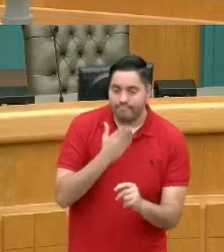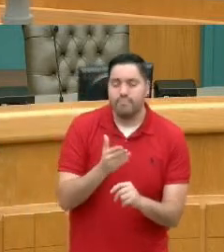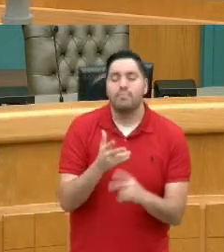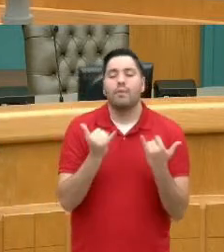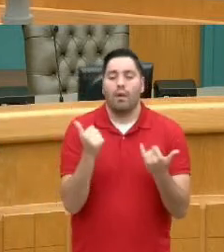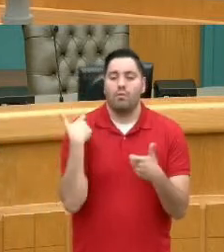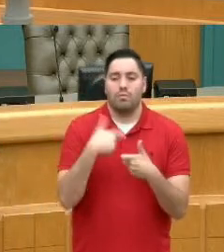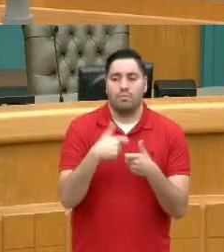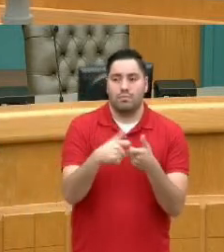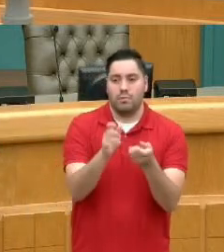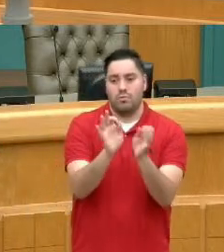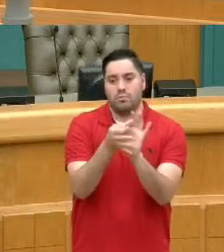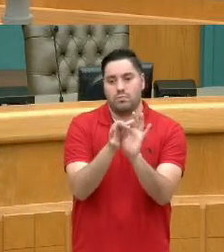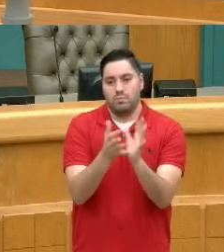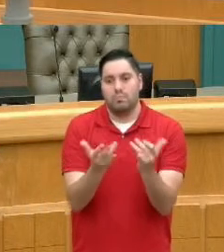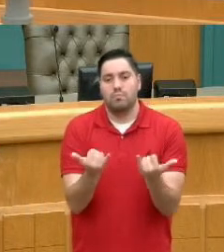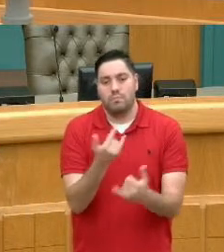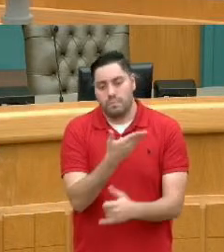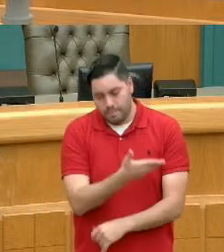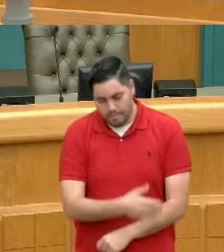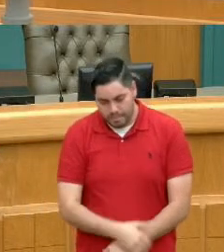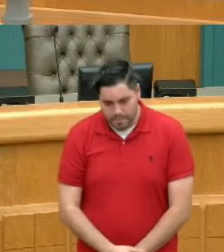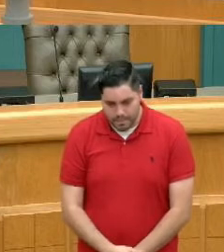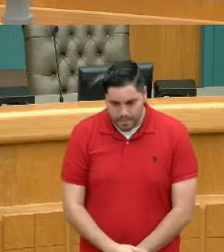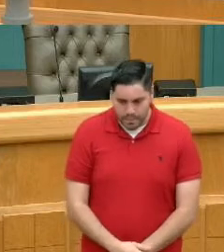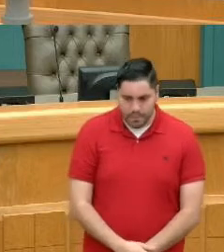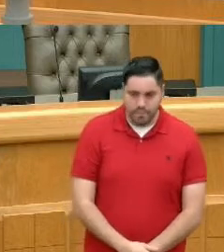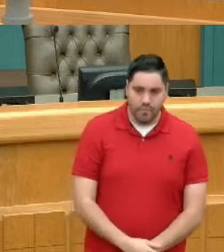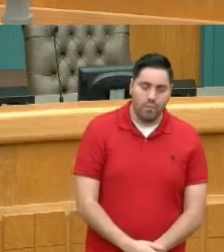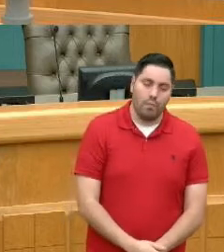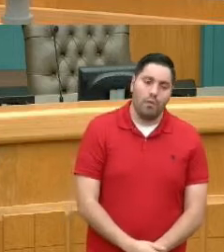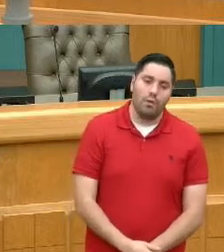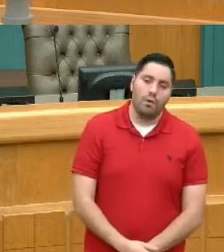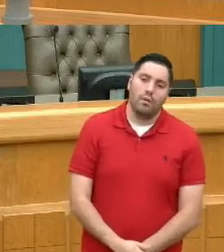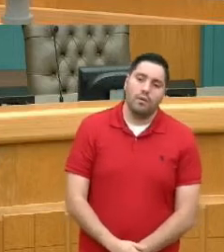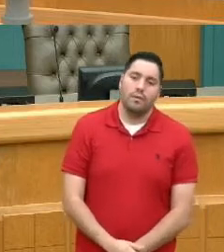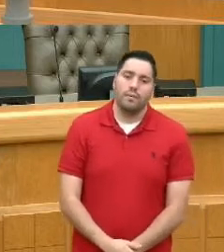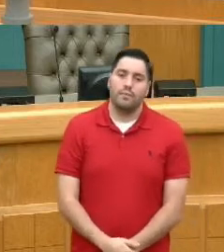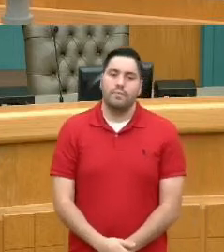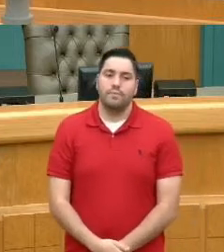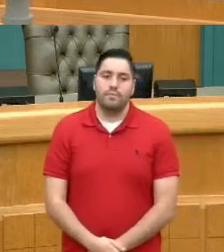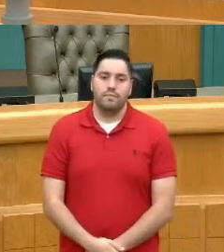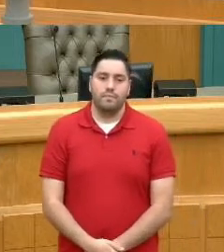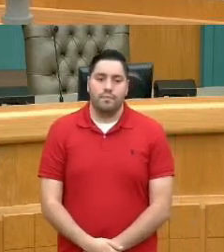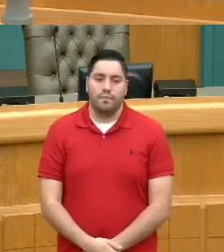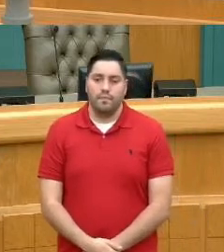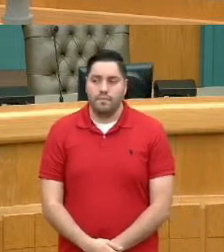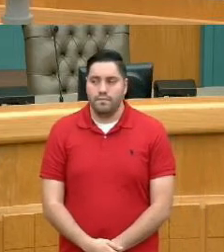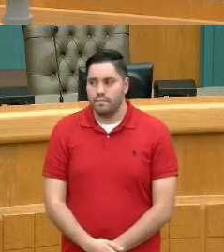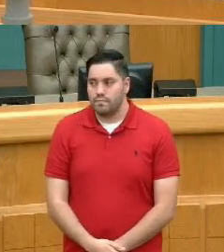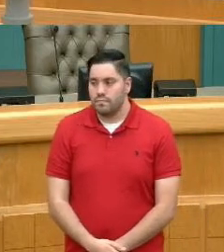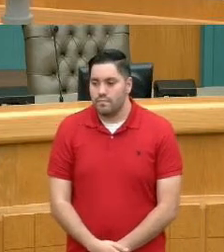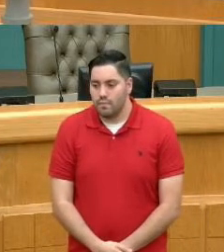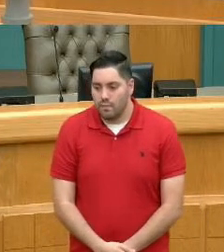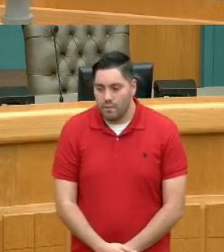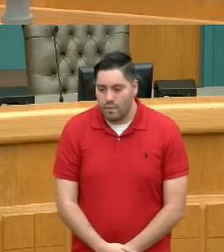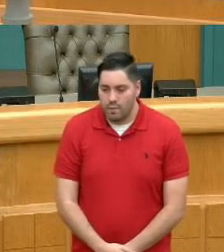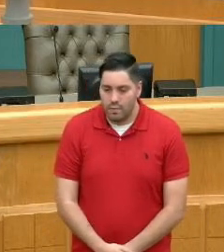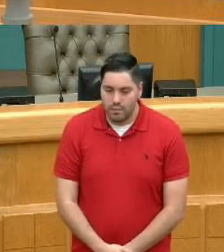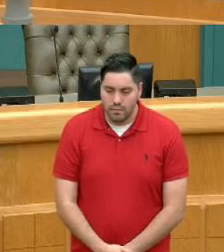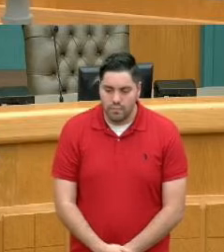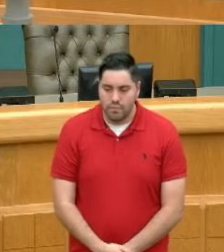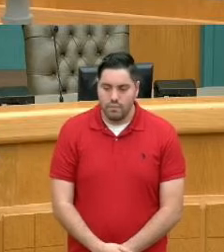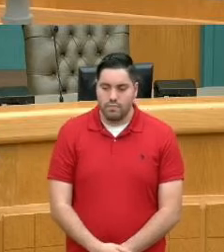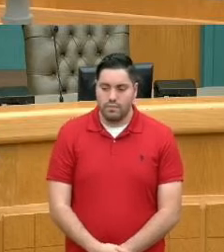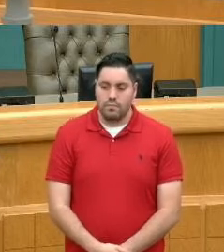y continuamos contactando todos los casos que resulten positivos. El día de hoy tomamos especímenes en 5 asilos de ancianos. Hemos recibido muchas